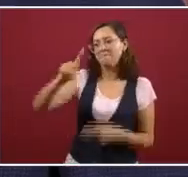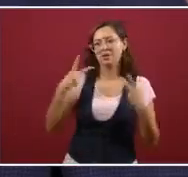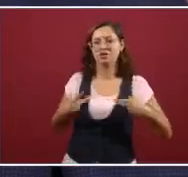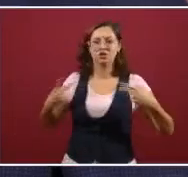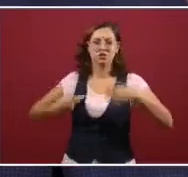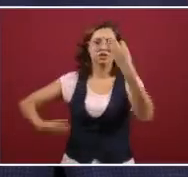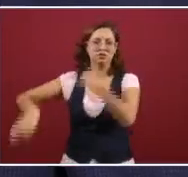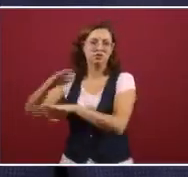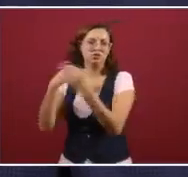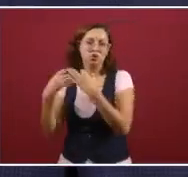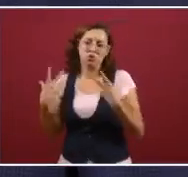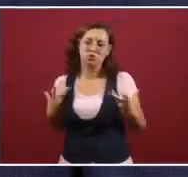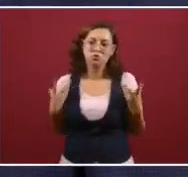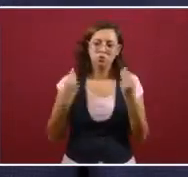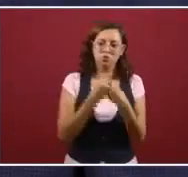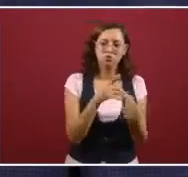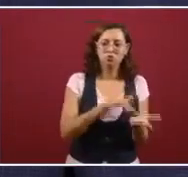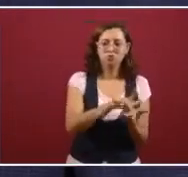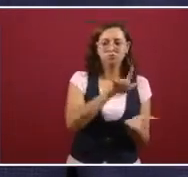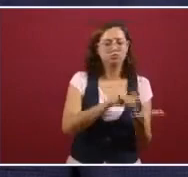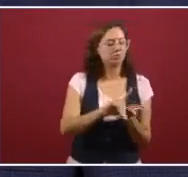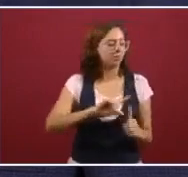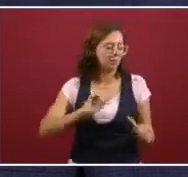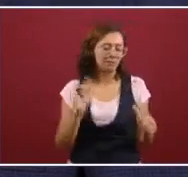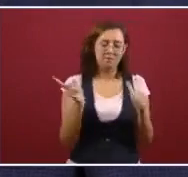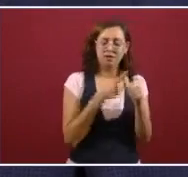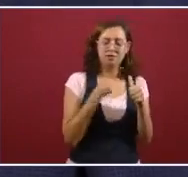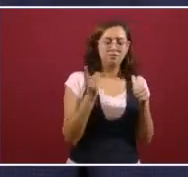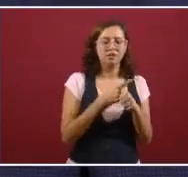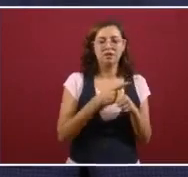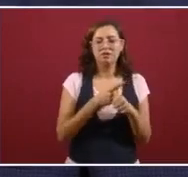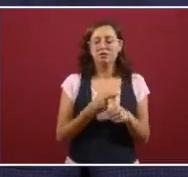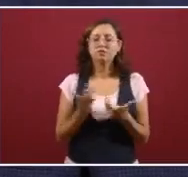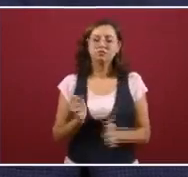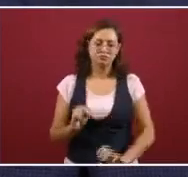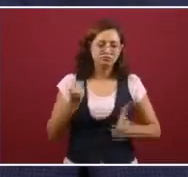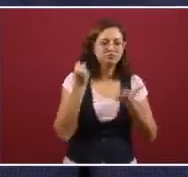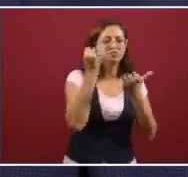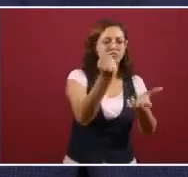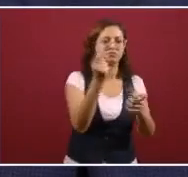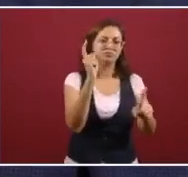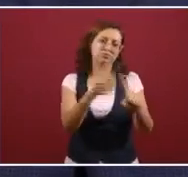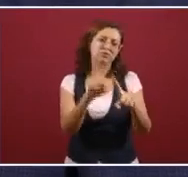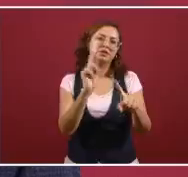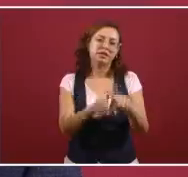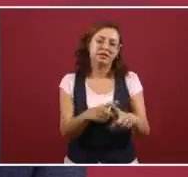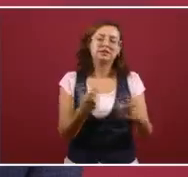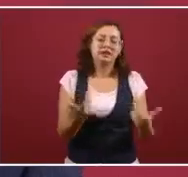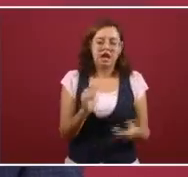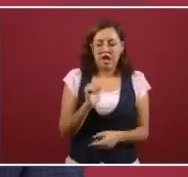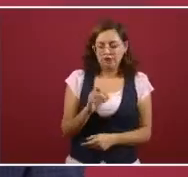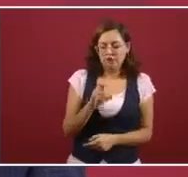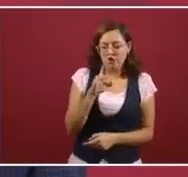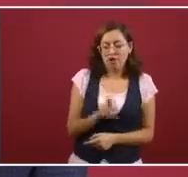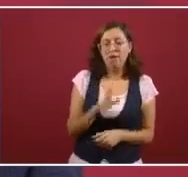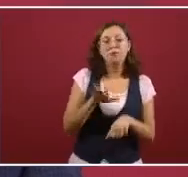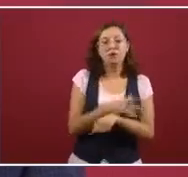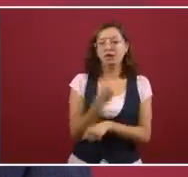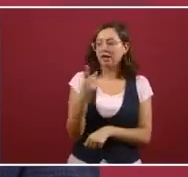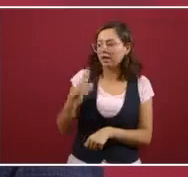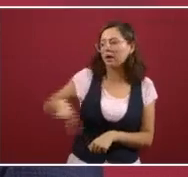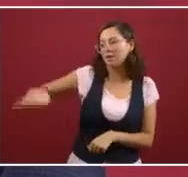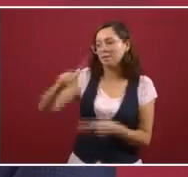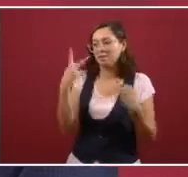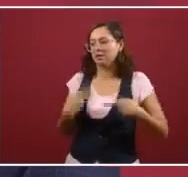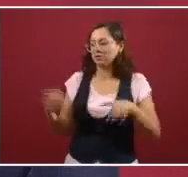inversionistas. El principal inversionista institucional en el país, gracias a los ahorros de los trabajadores. Eso genera empleo, genera crecimiento